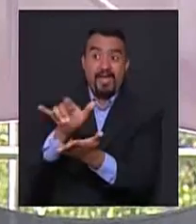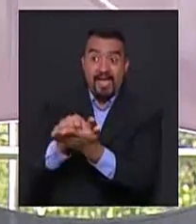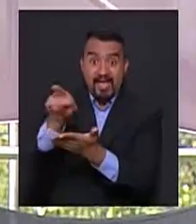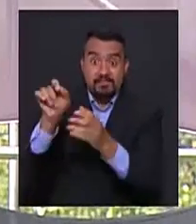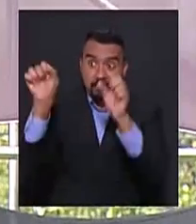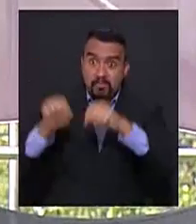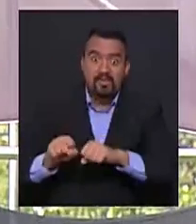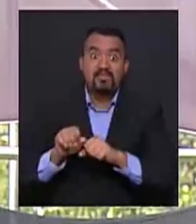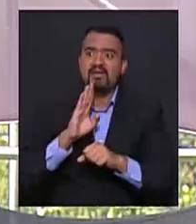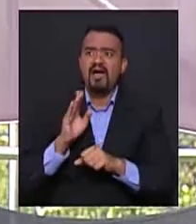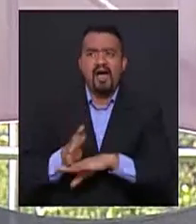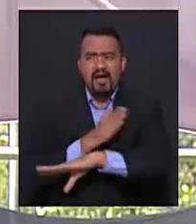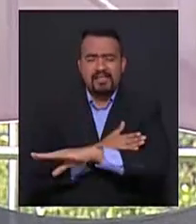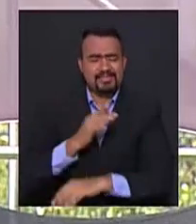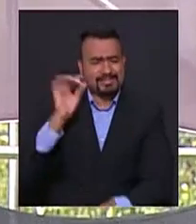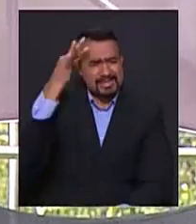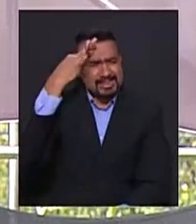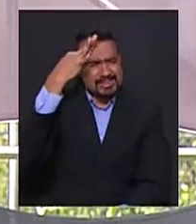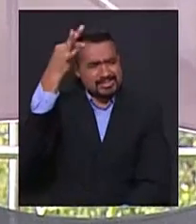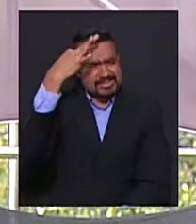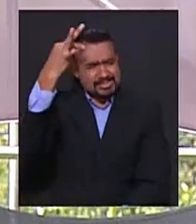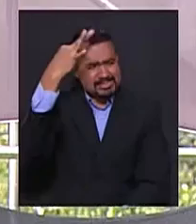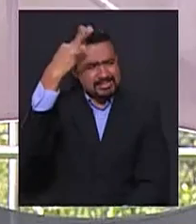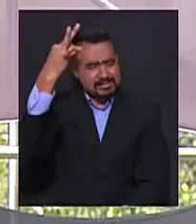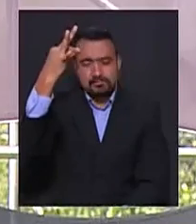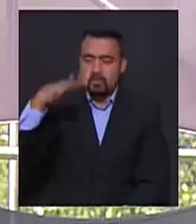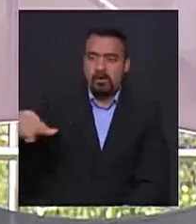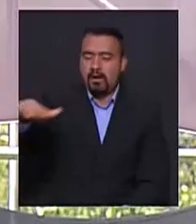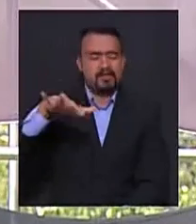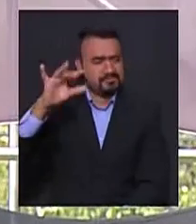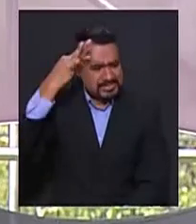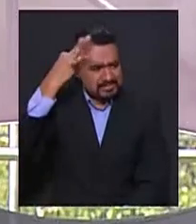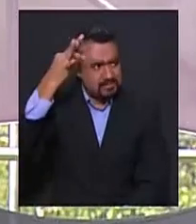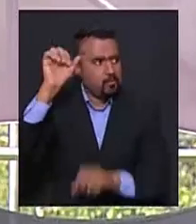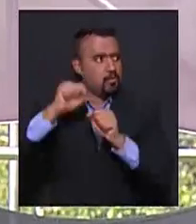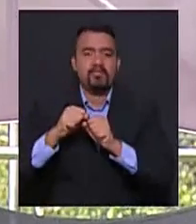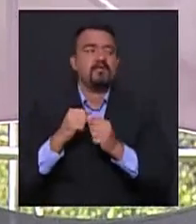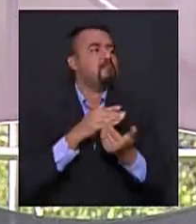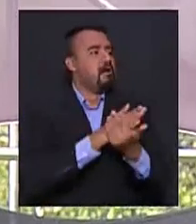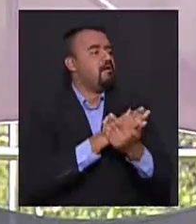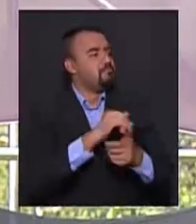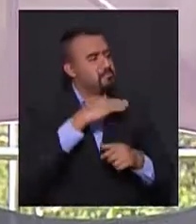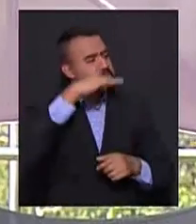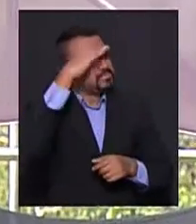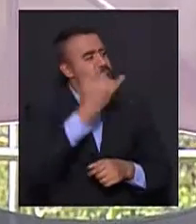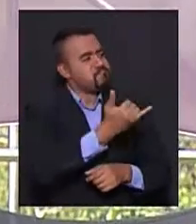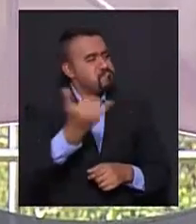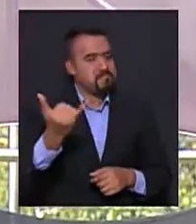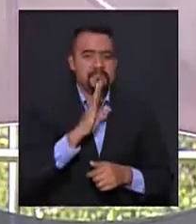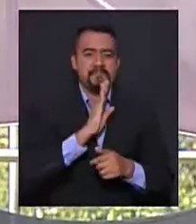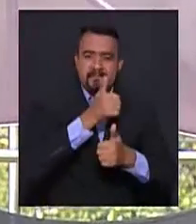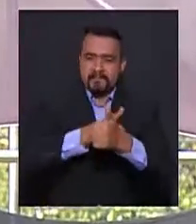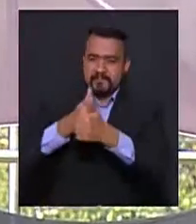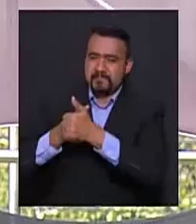de los hechos que nos marcaron, llevándola a cada rincón de ciudad. pero sobre todo a cada uno de